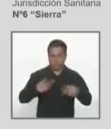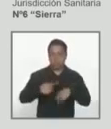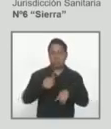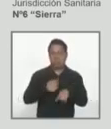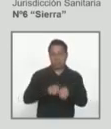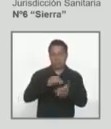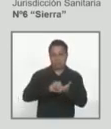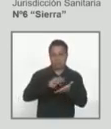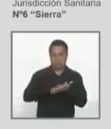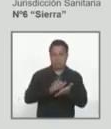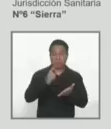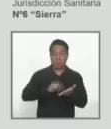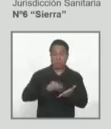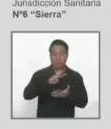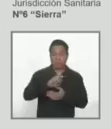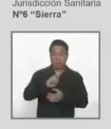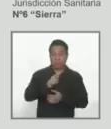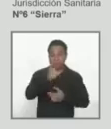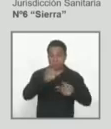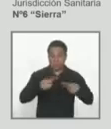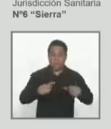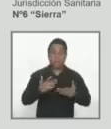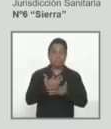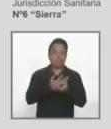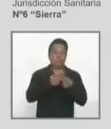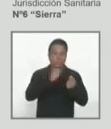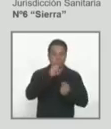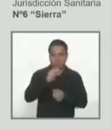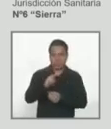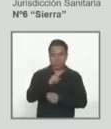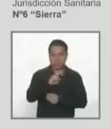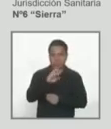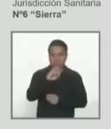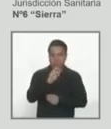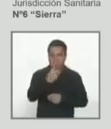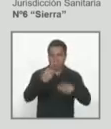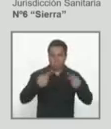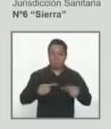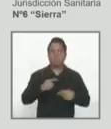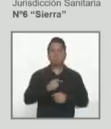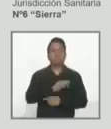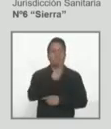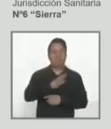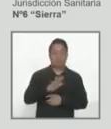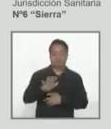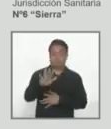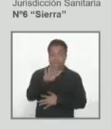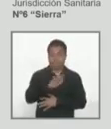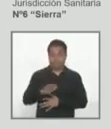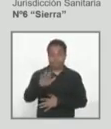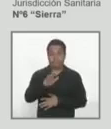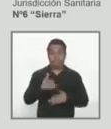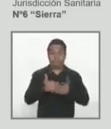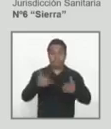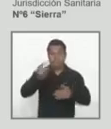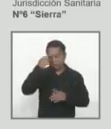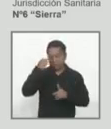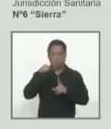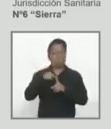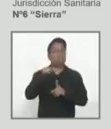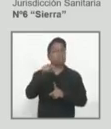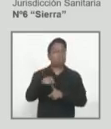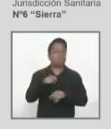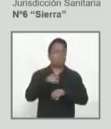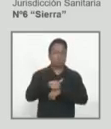confirmados, 1.326 recuperados y 231 defunciones. En tanto, para la jurisdicción